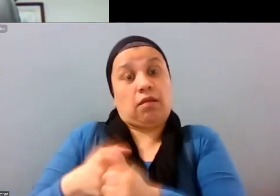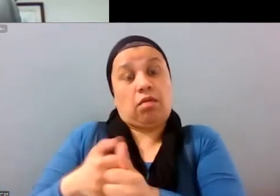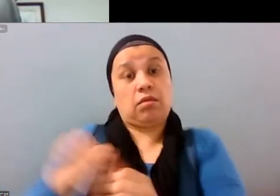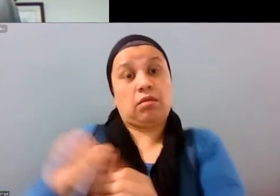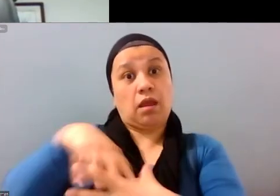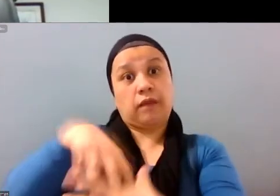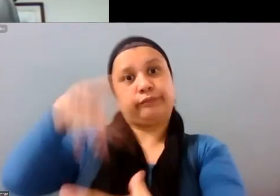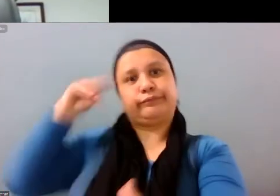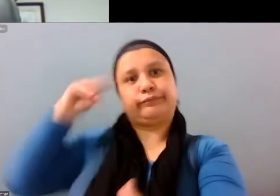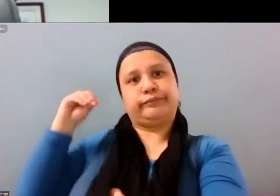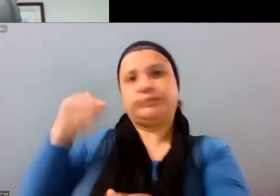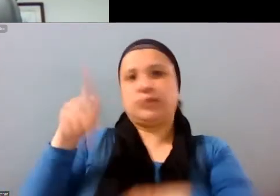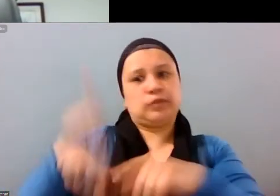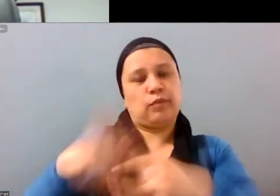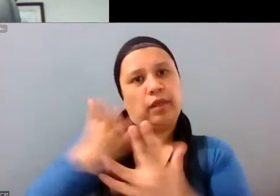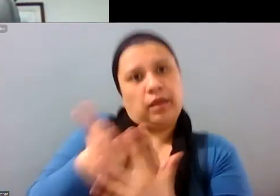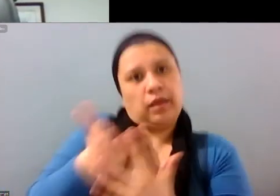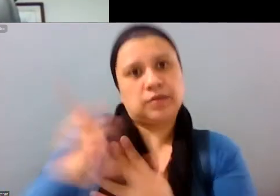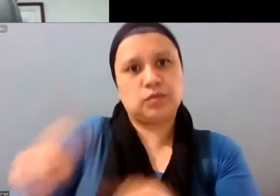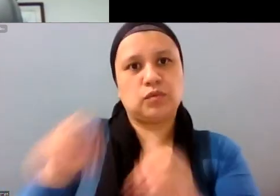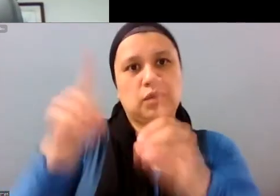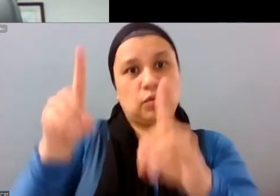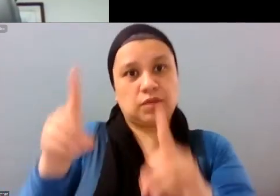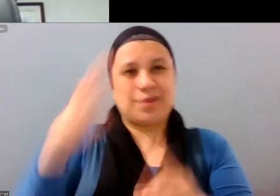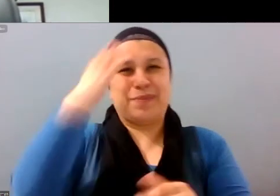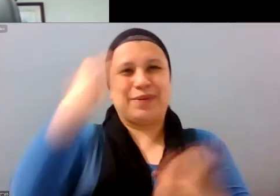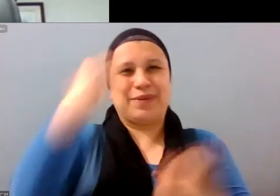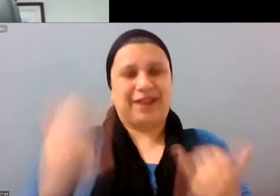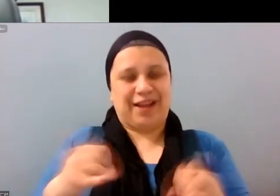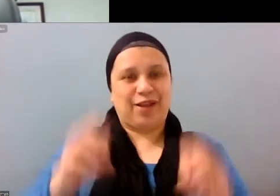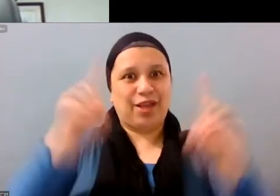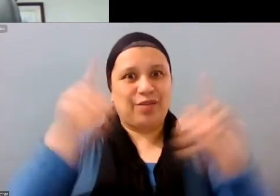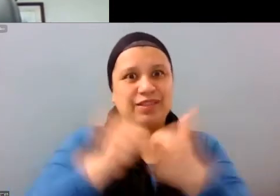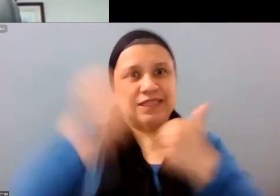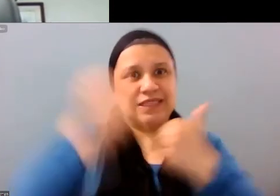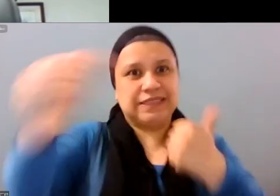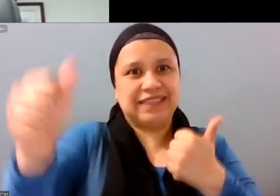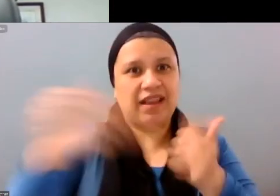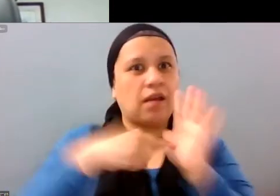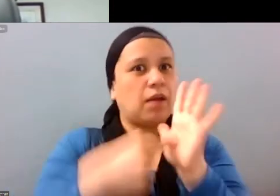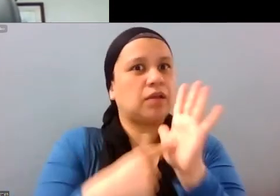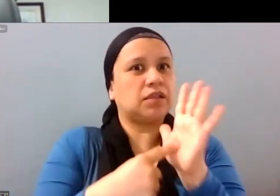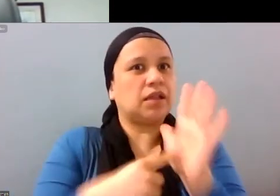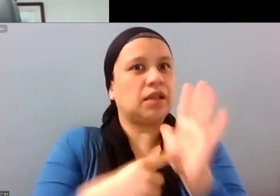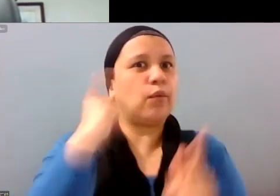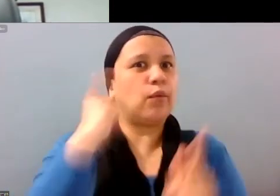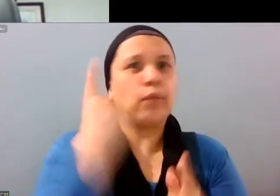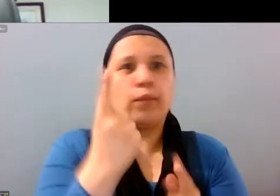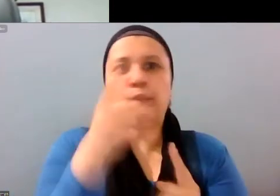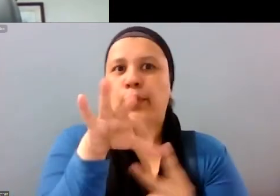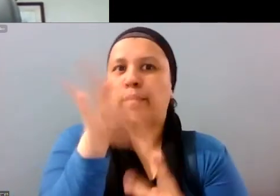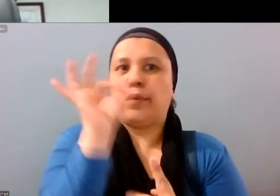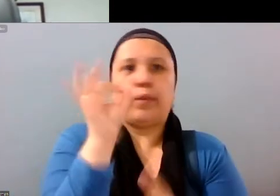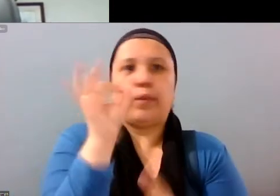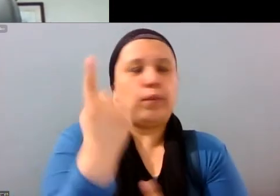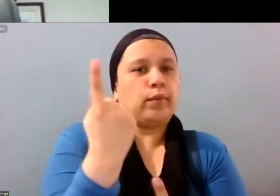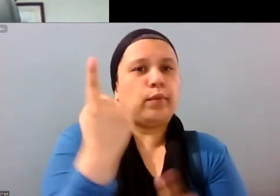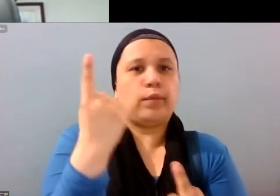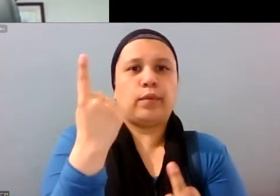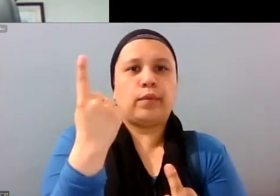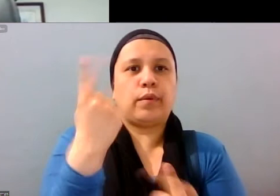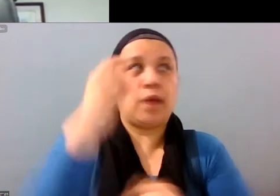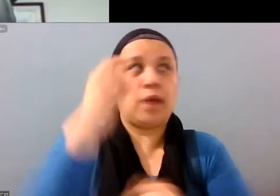educación hoy en día porque la educación a distancia mostró ser la única alternativa que existe en el mundo para